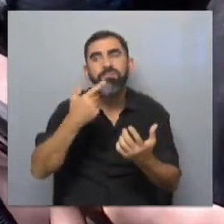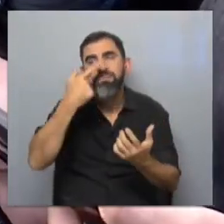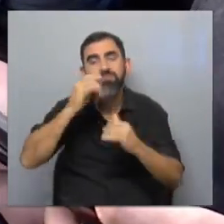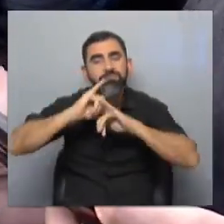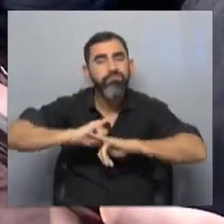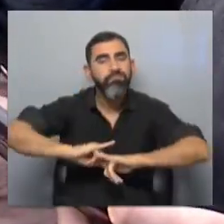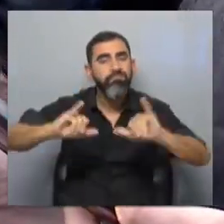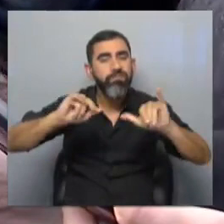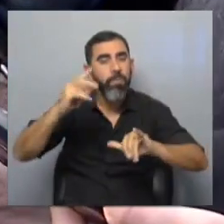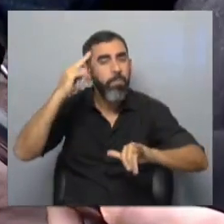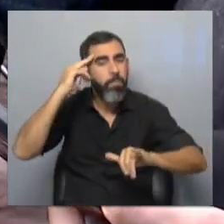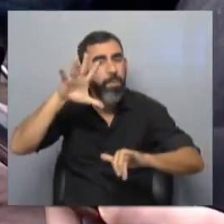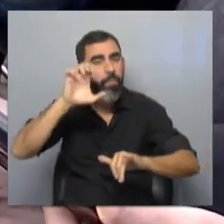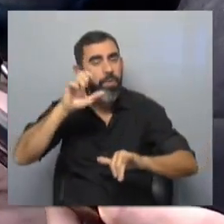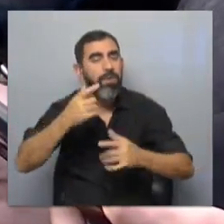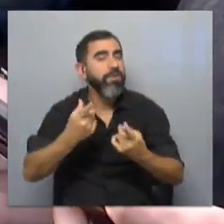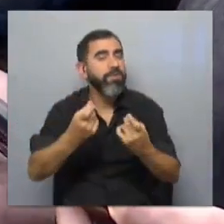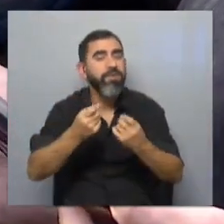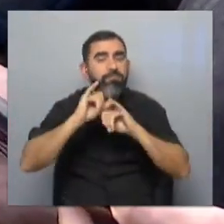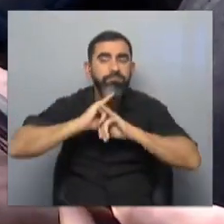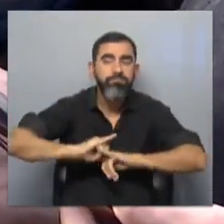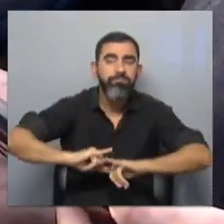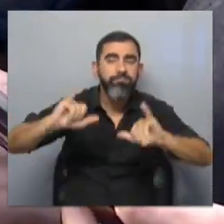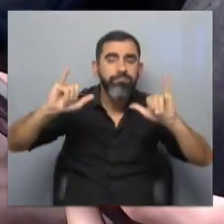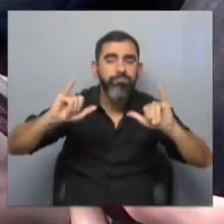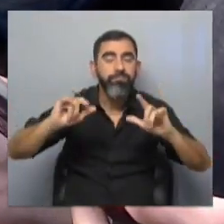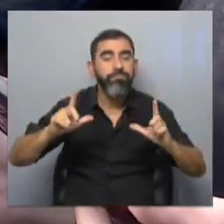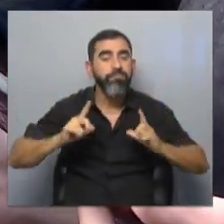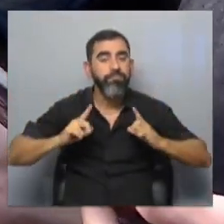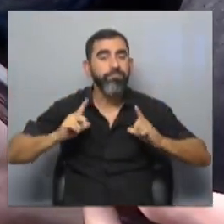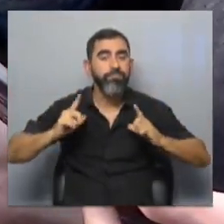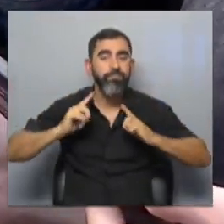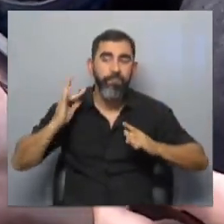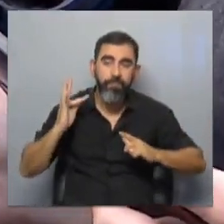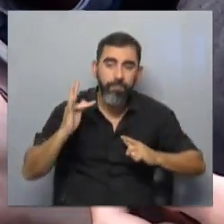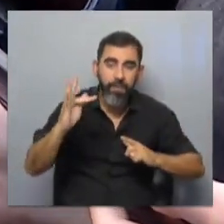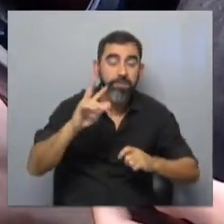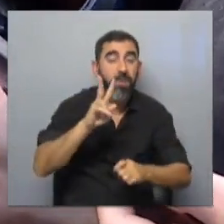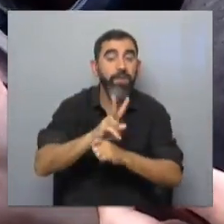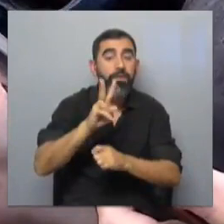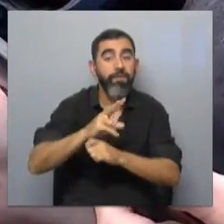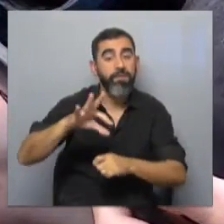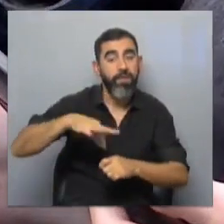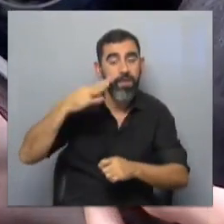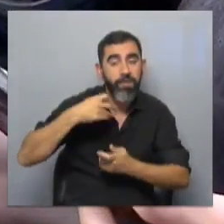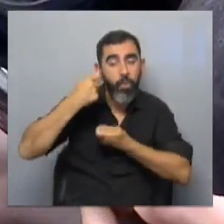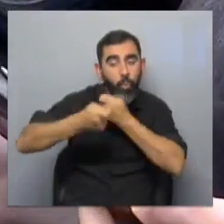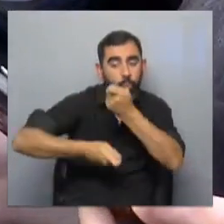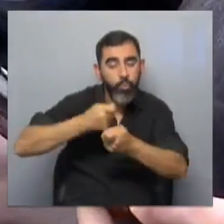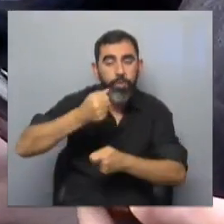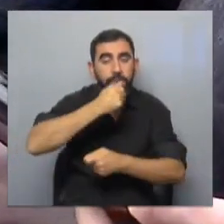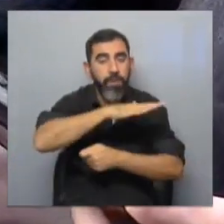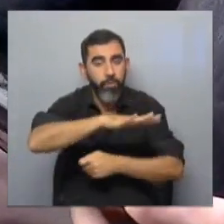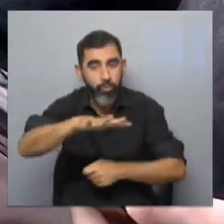memorial. Básicamente lo que quieren que transmita es esperanza, defensa de la vida, construcción de la